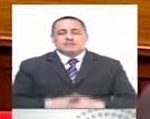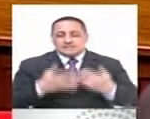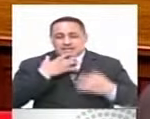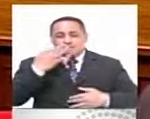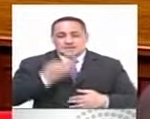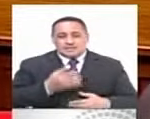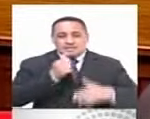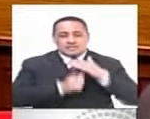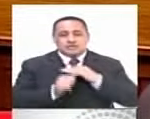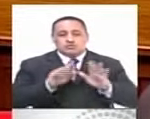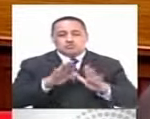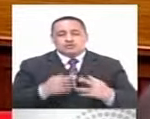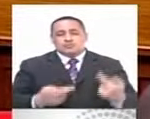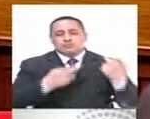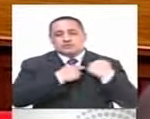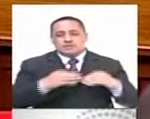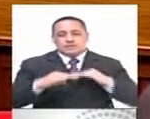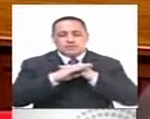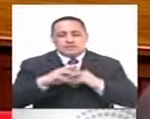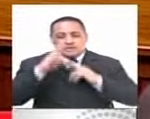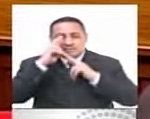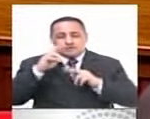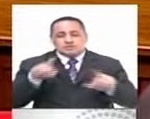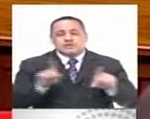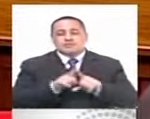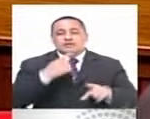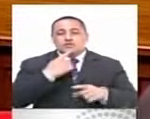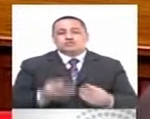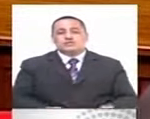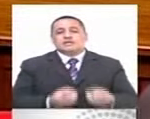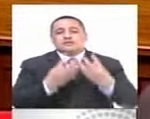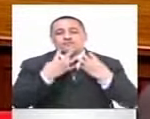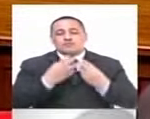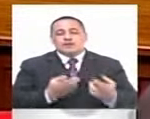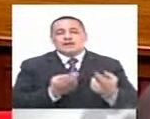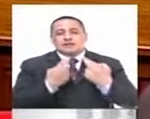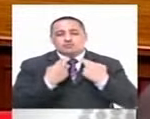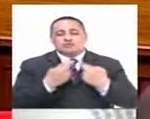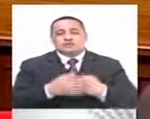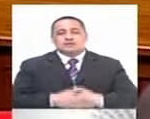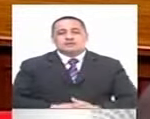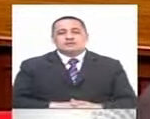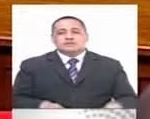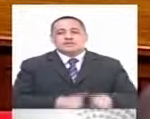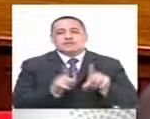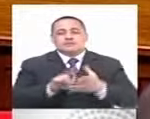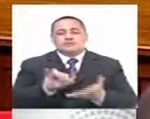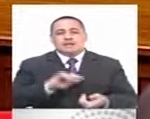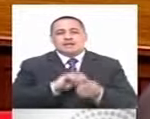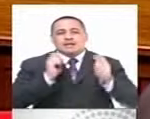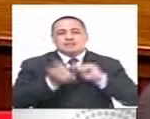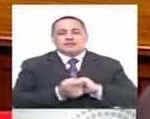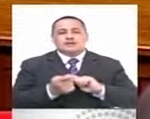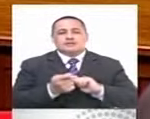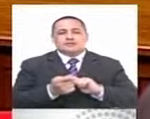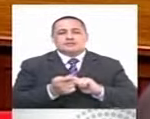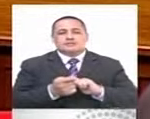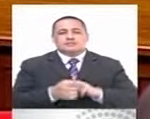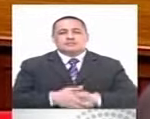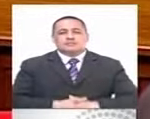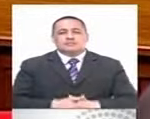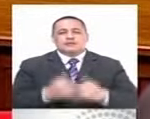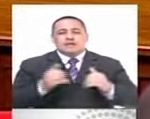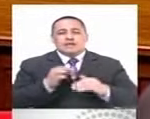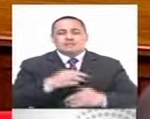obviamente dentro de sus facultades democráticas, usted nos tendrá que responder para cambiar pues